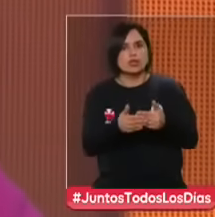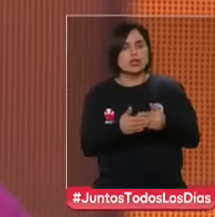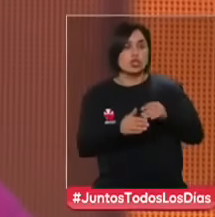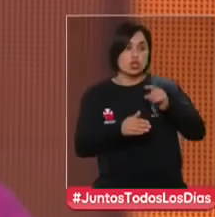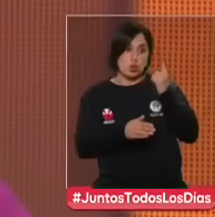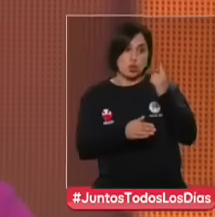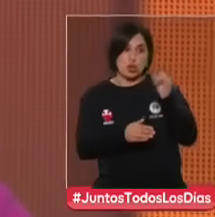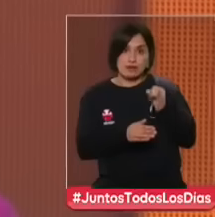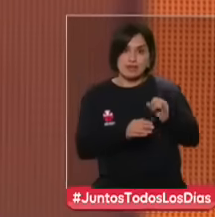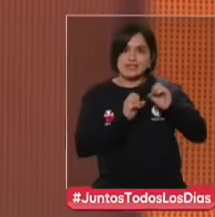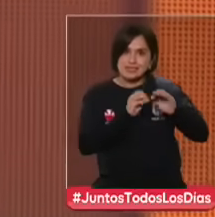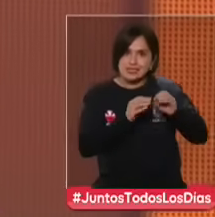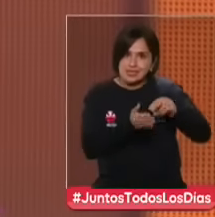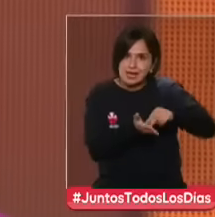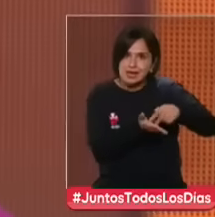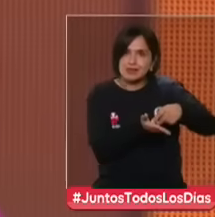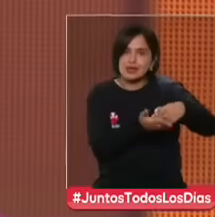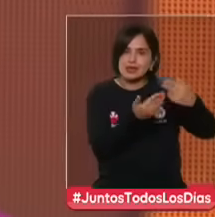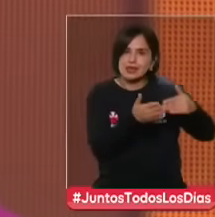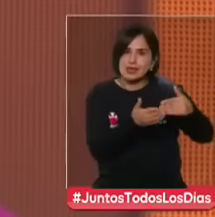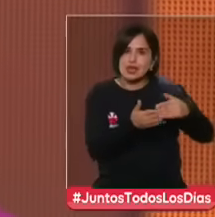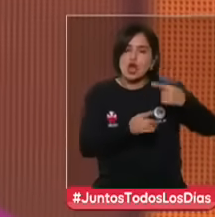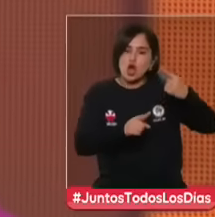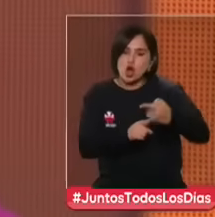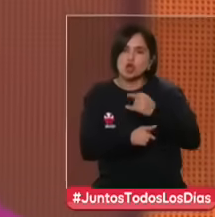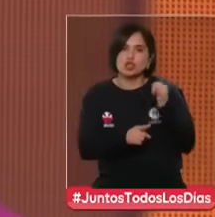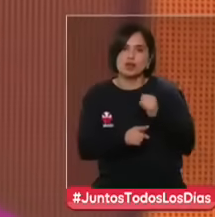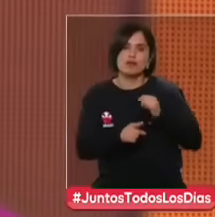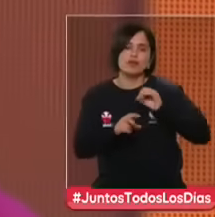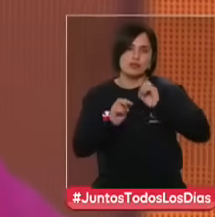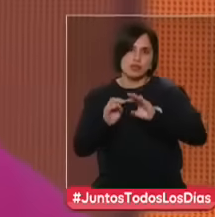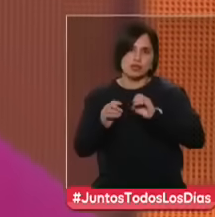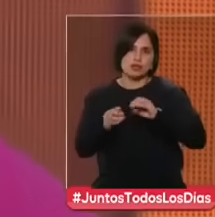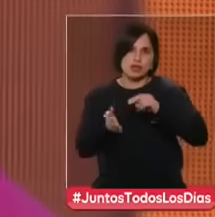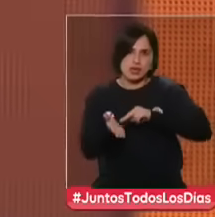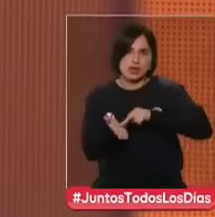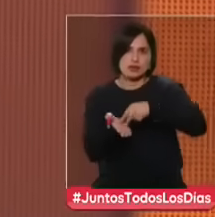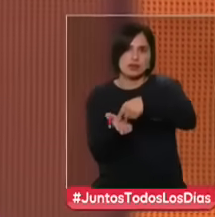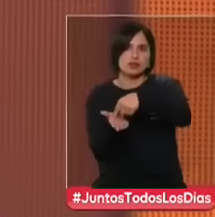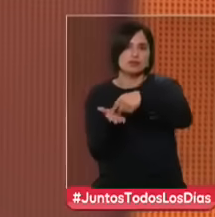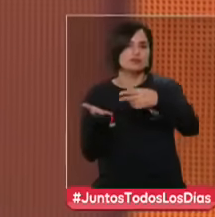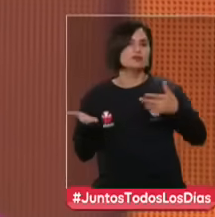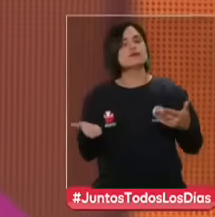una vez. Y te voy a volver a enseñar a caminar. Así que,